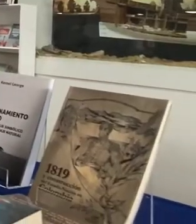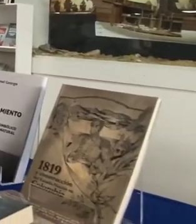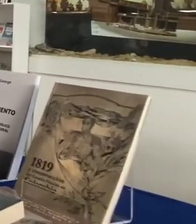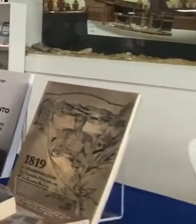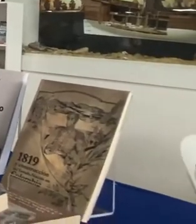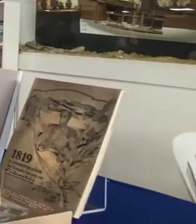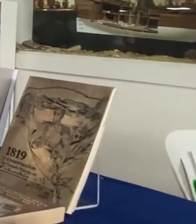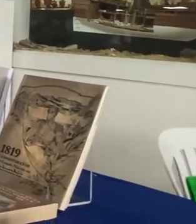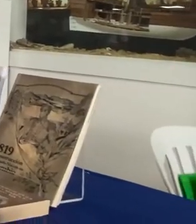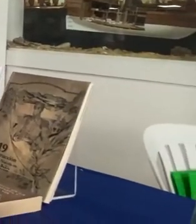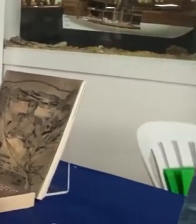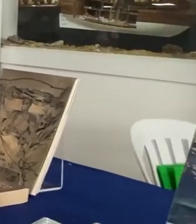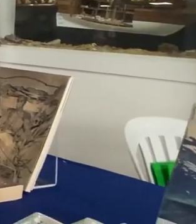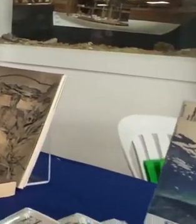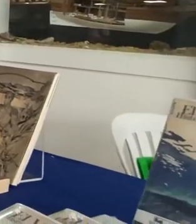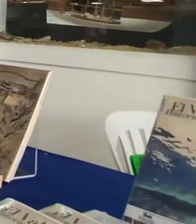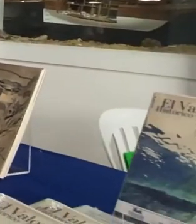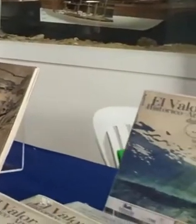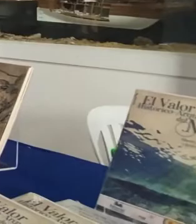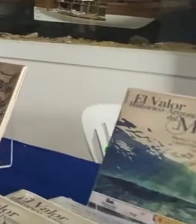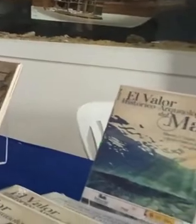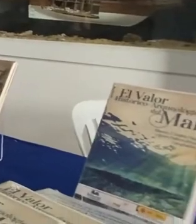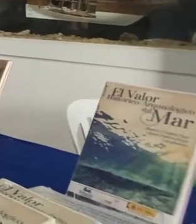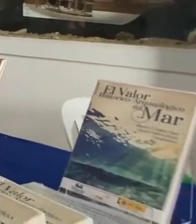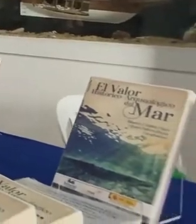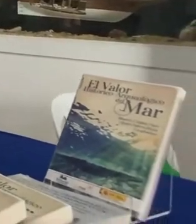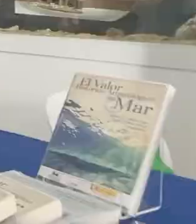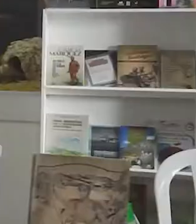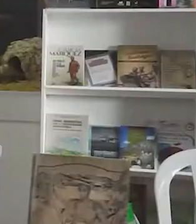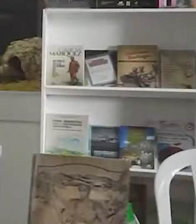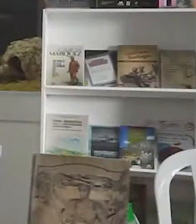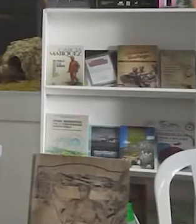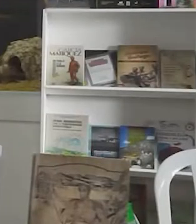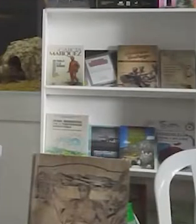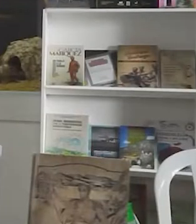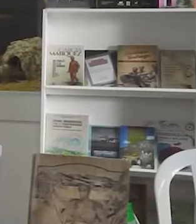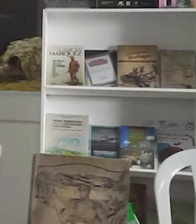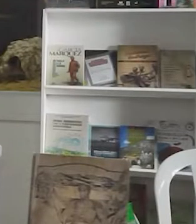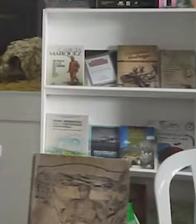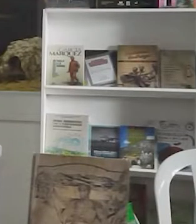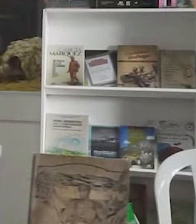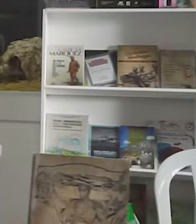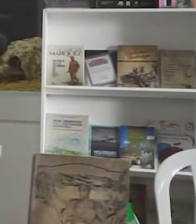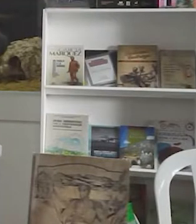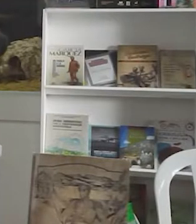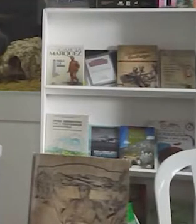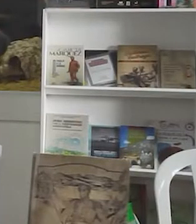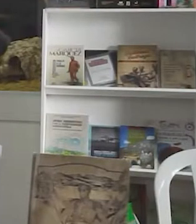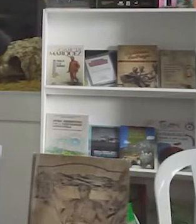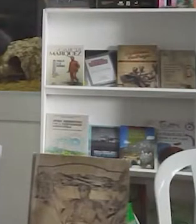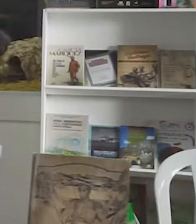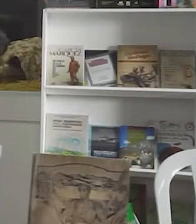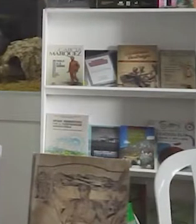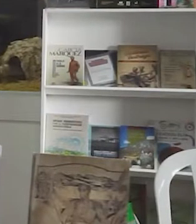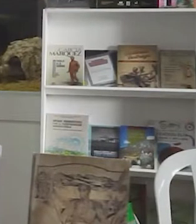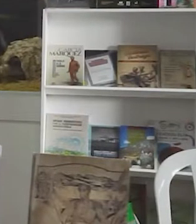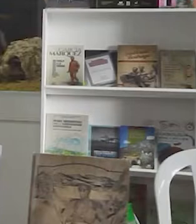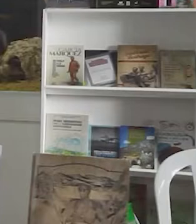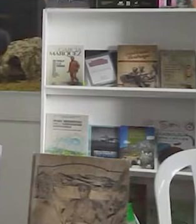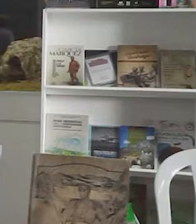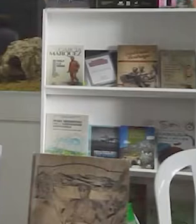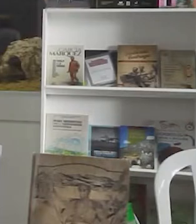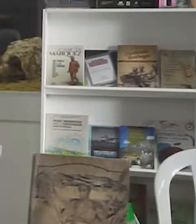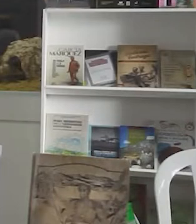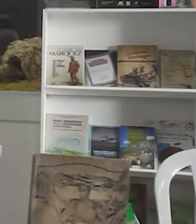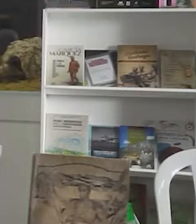trajo la vuelta de la dinámica académica del alma mater, sino también dio luz verde al desarrollo de eventos masivos de trascendencia para la